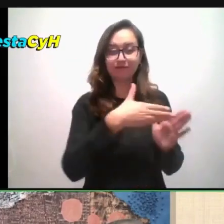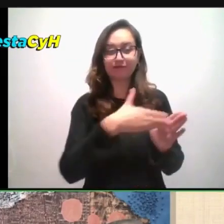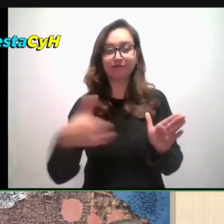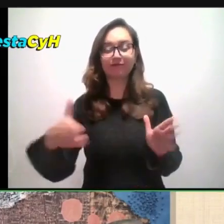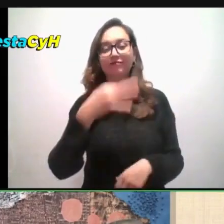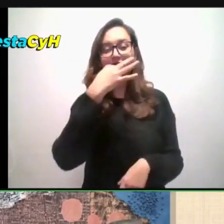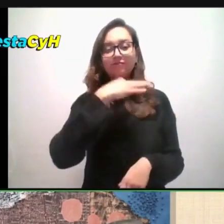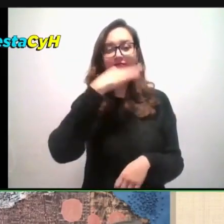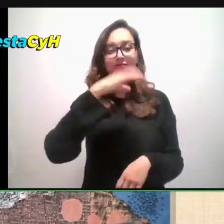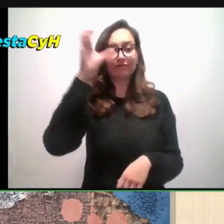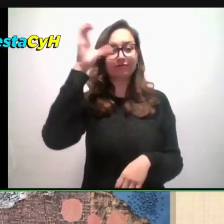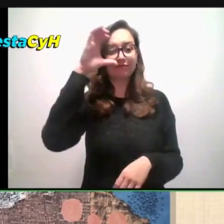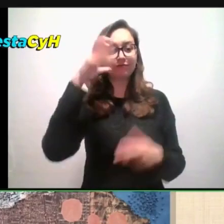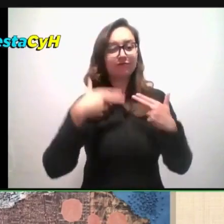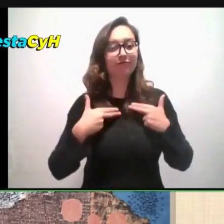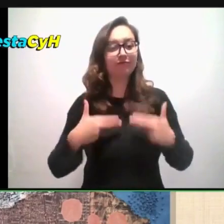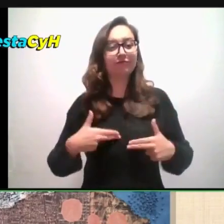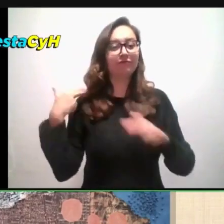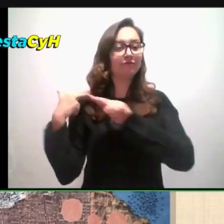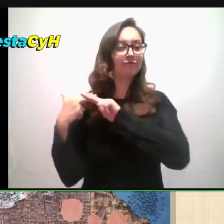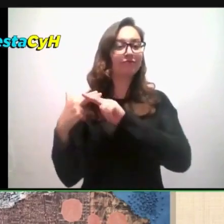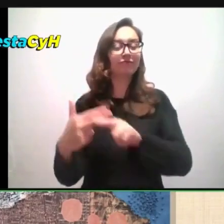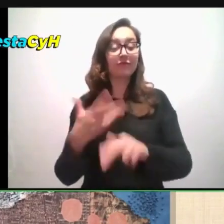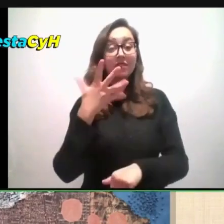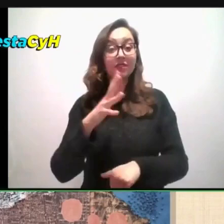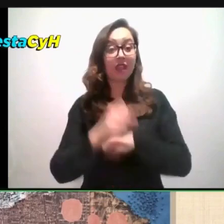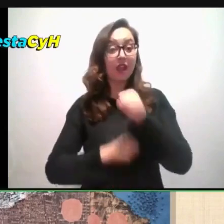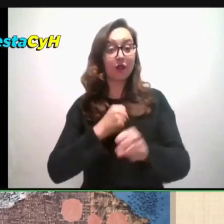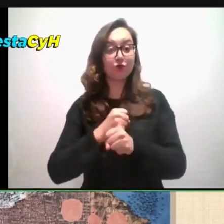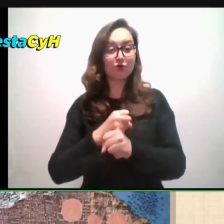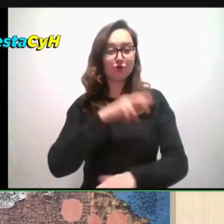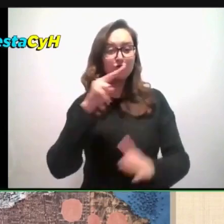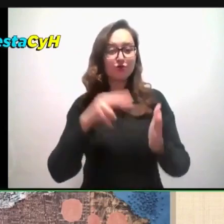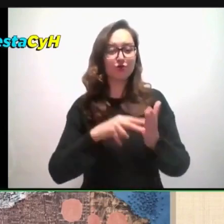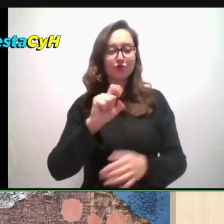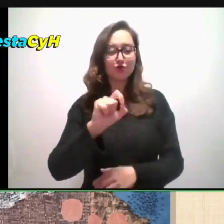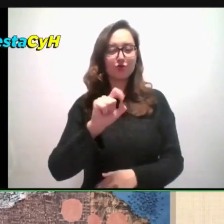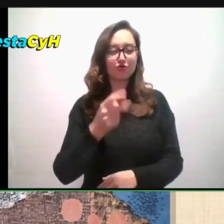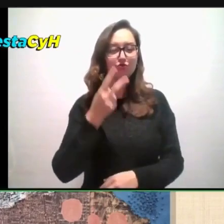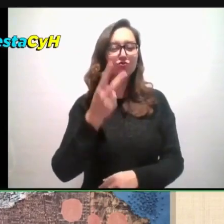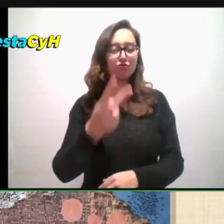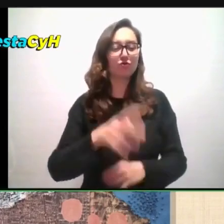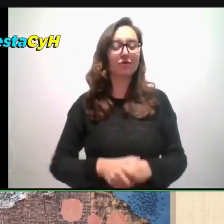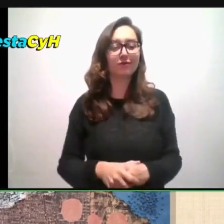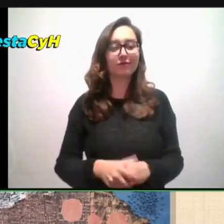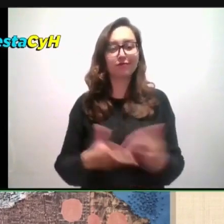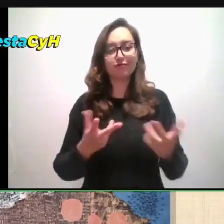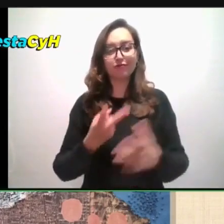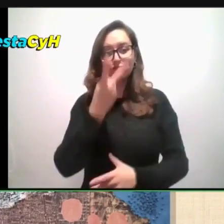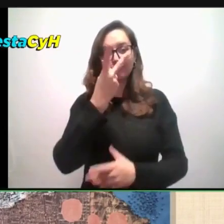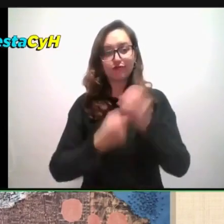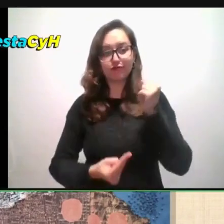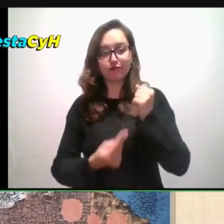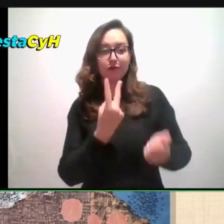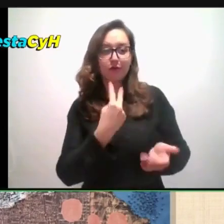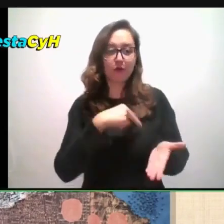Ciencias y las Humanidades, que está cumpliendo 10 años este 2022, que tenemos una modalidad híbrida. Ya estamos empezando